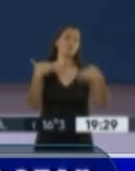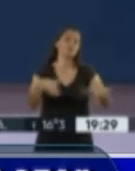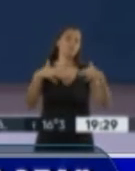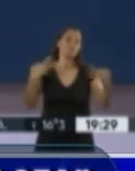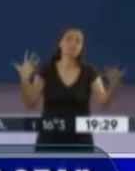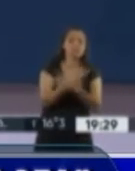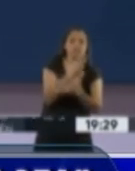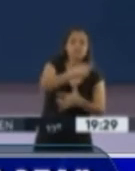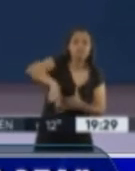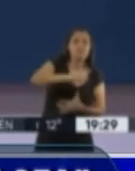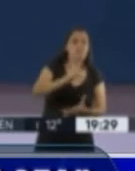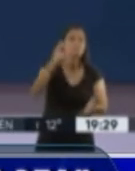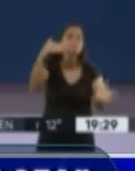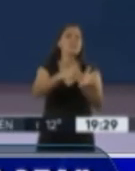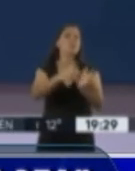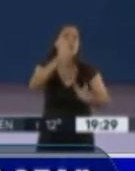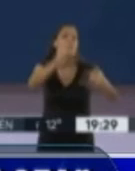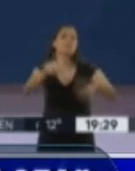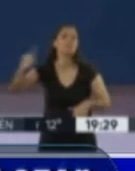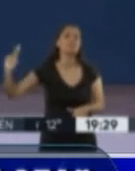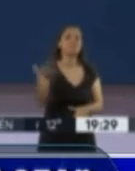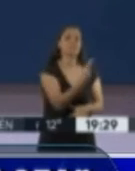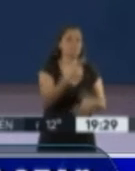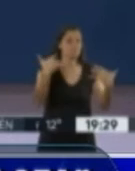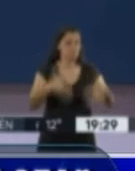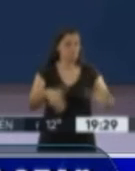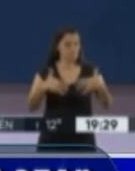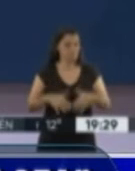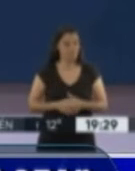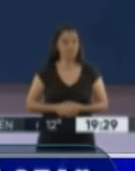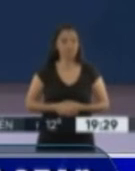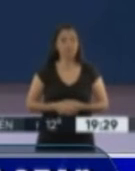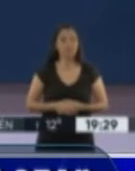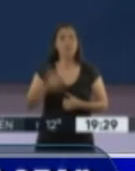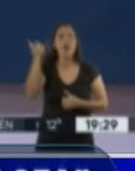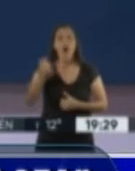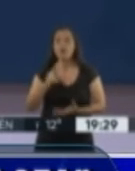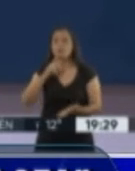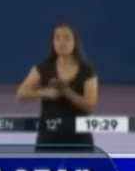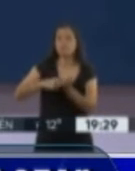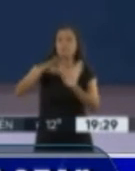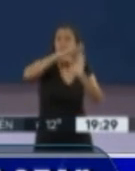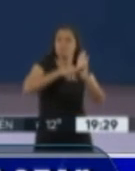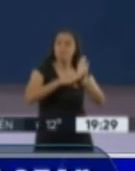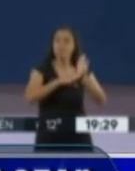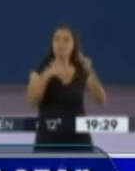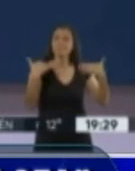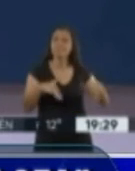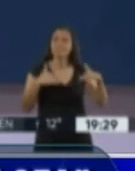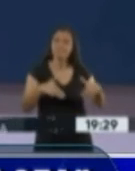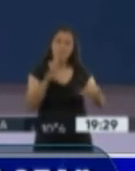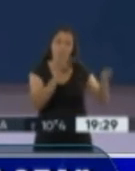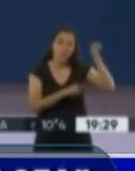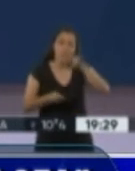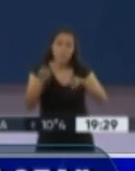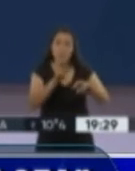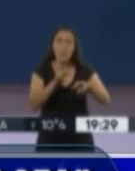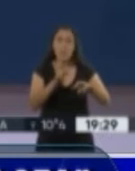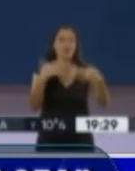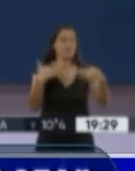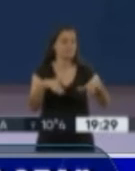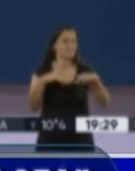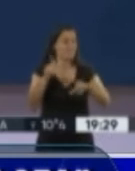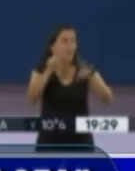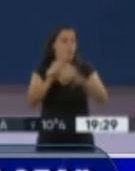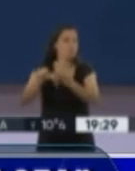derecho de admisión sobre los países miembros del continente. En clara alusión a esta decisión unilateral y bastante cuestionada